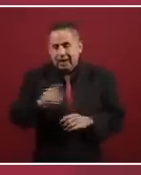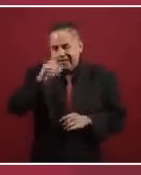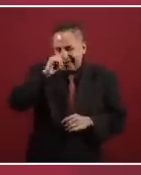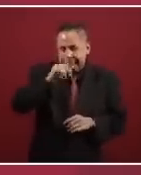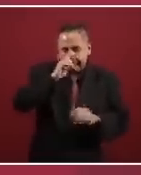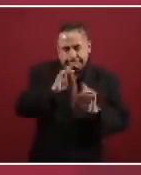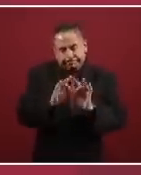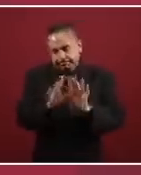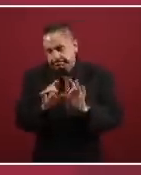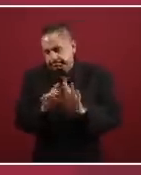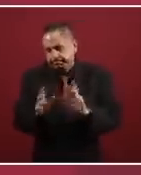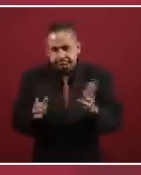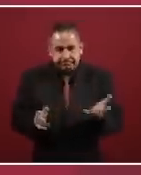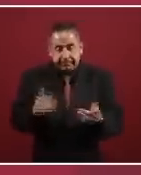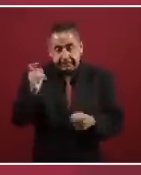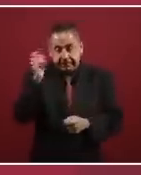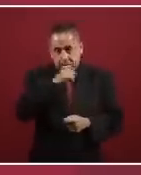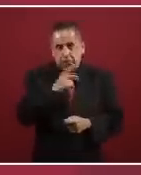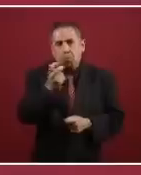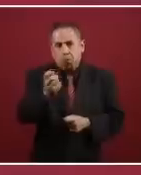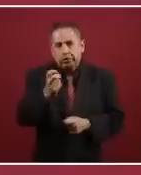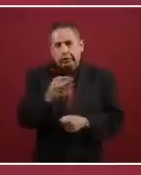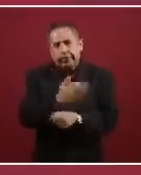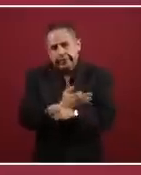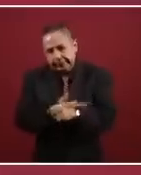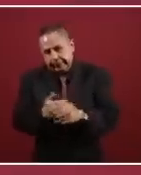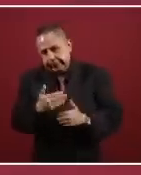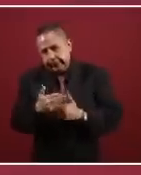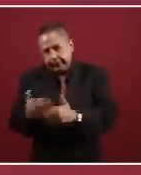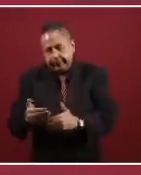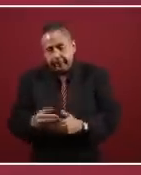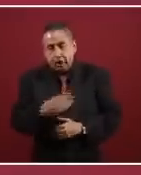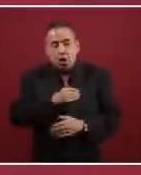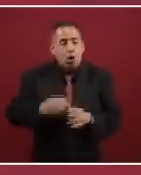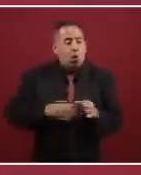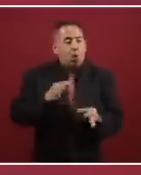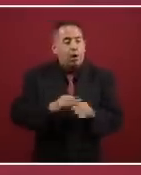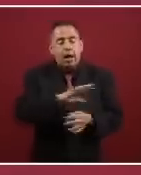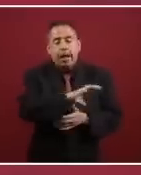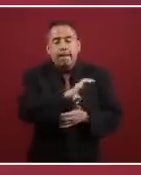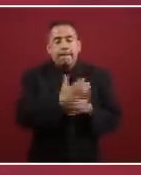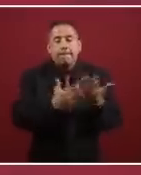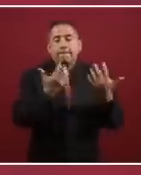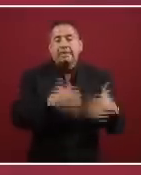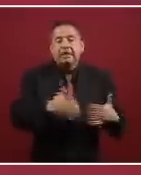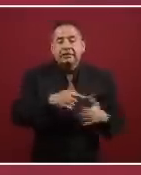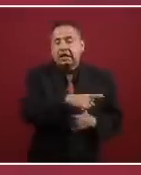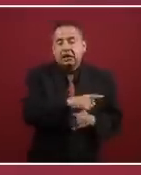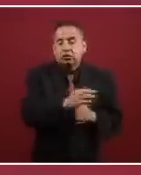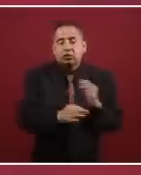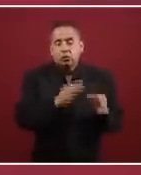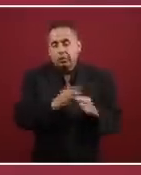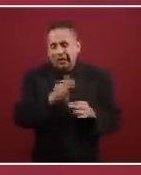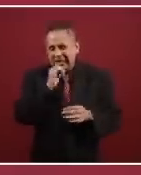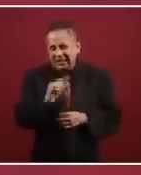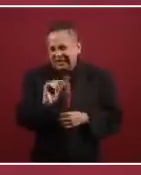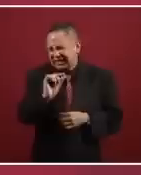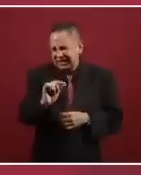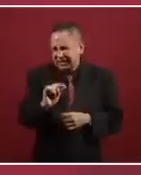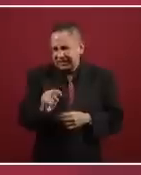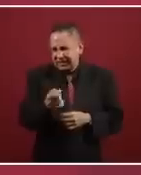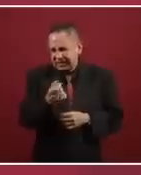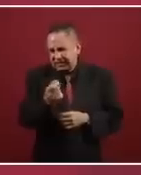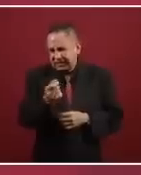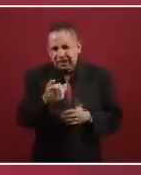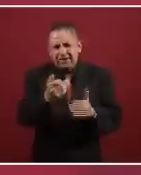algunas dificultades de incumplimiento de empresas, ya son muy poquitos